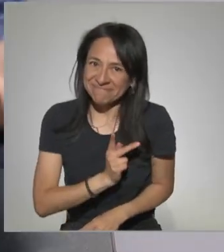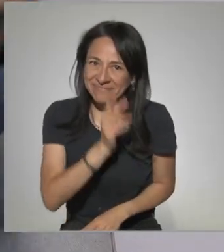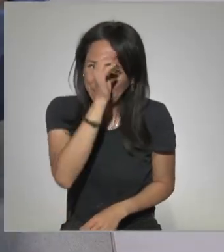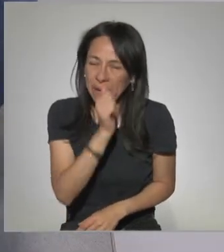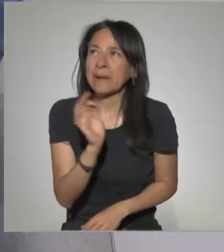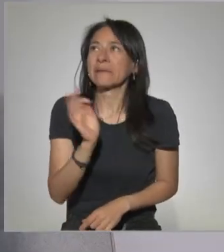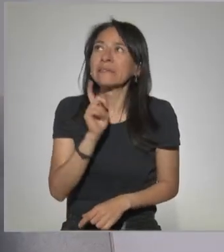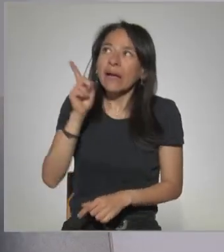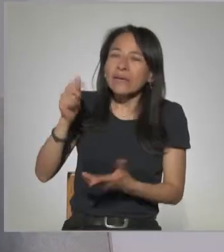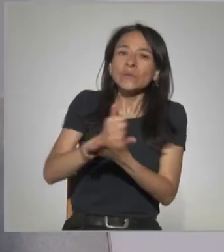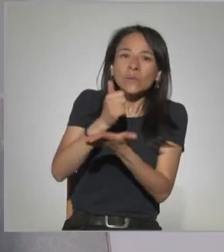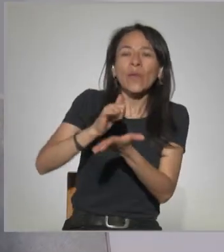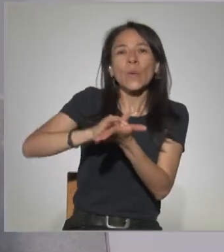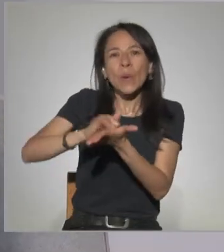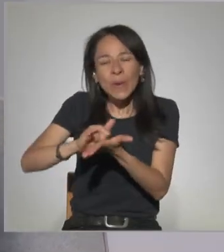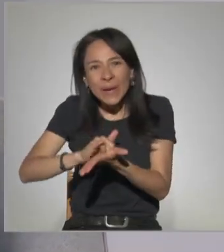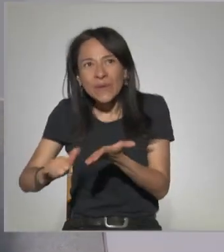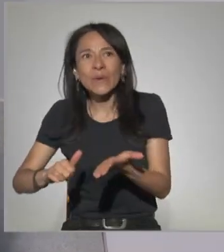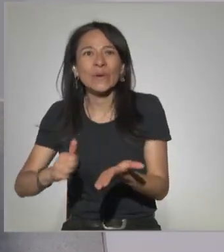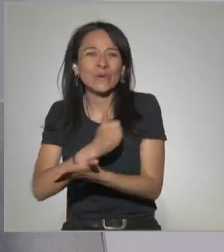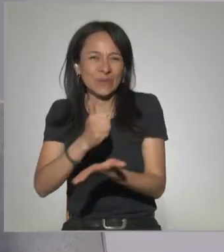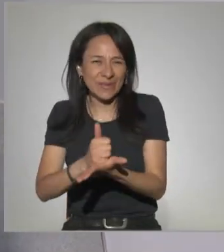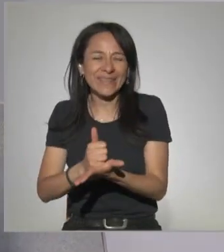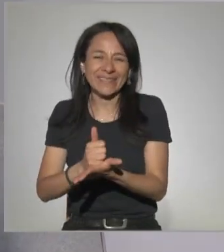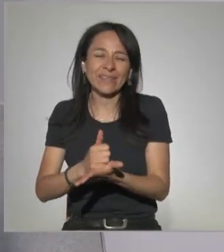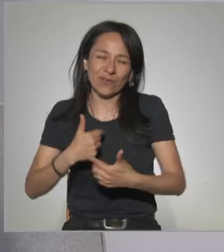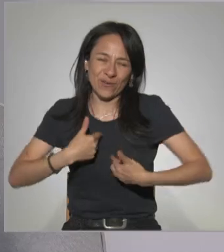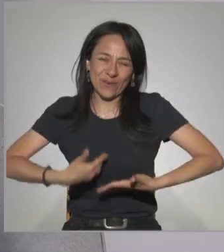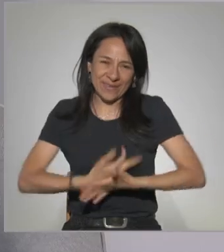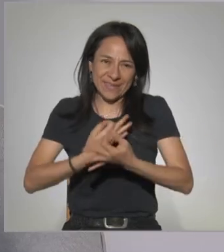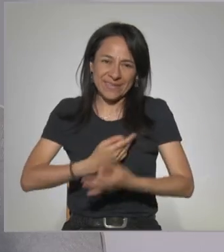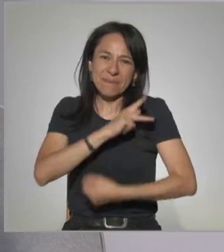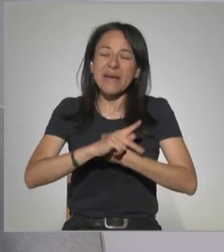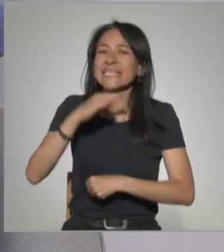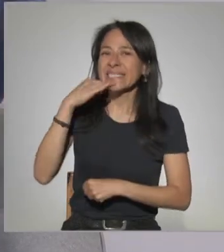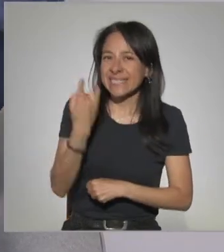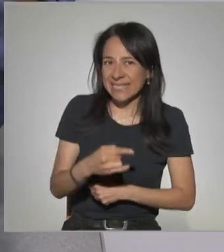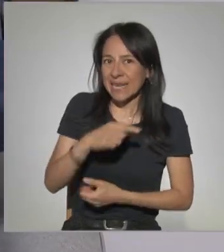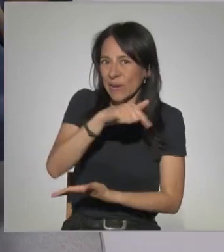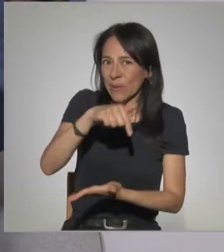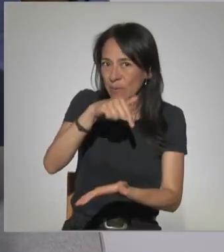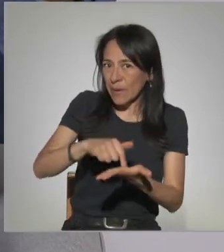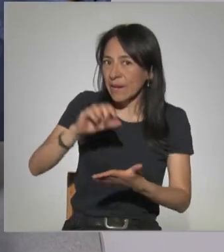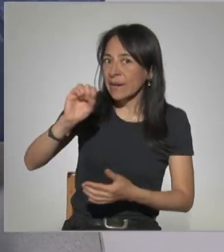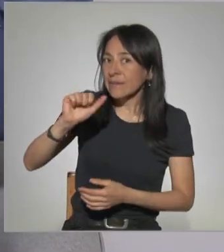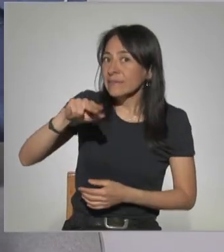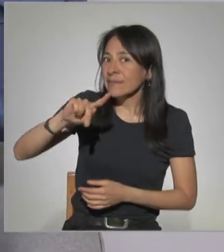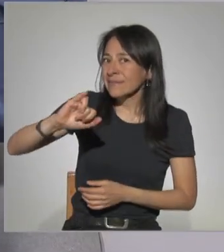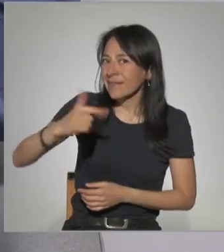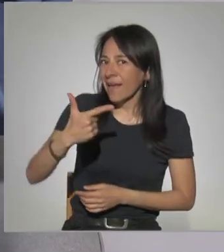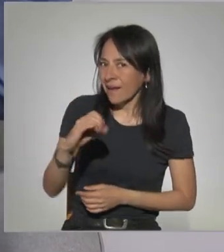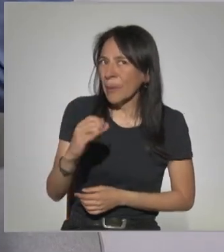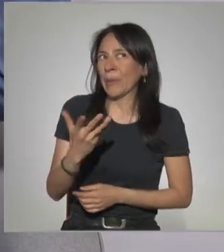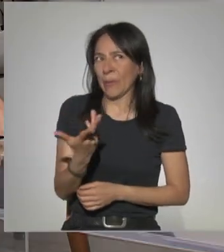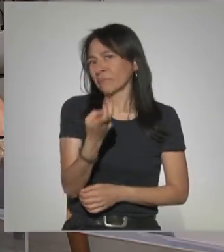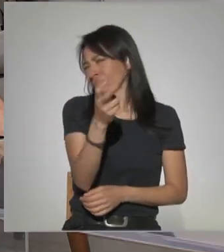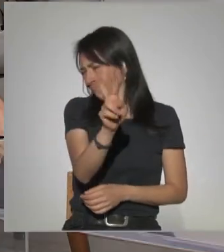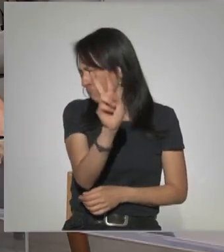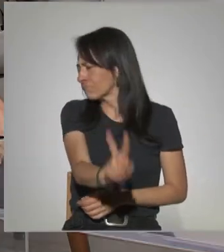Nueva York, estar en Santiago, yo soy de Chile, básicamente. Pues sí, se siente